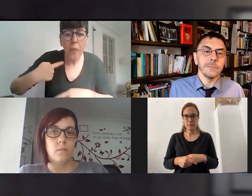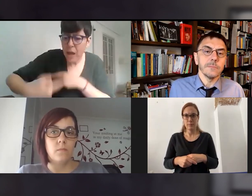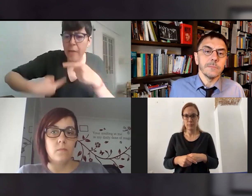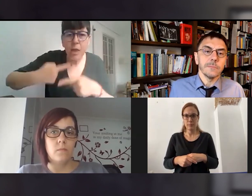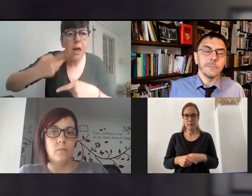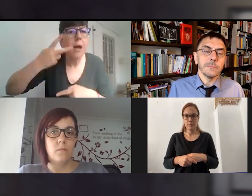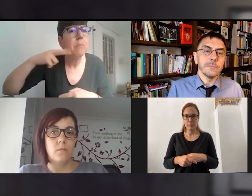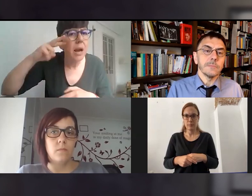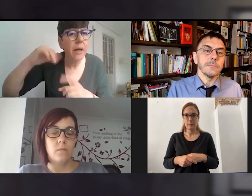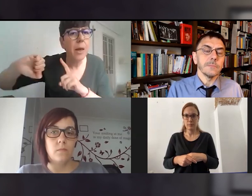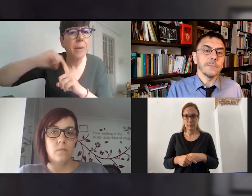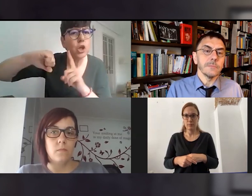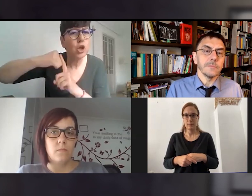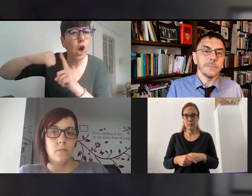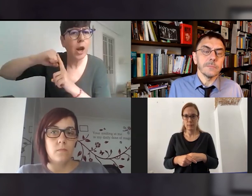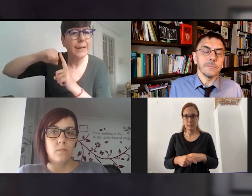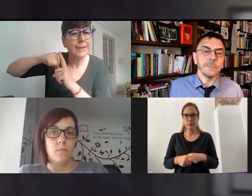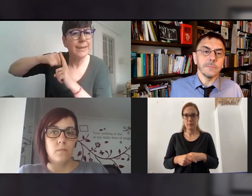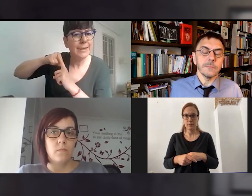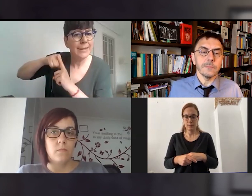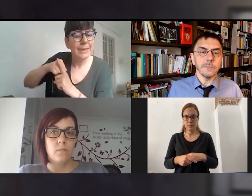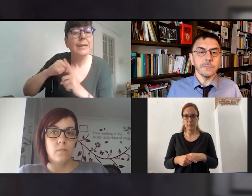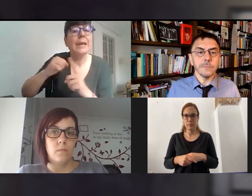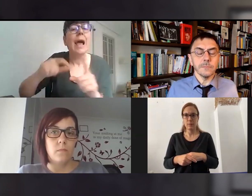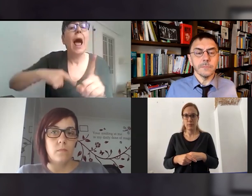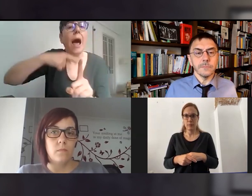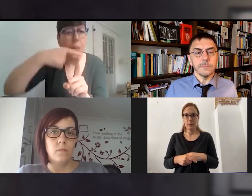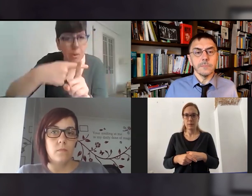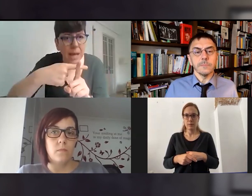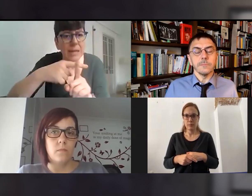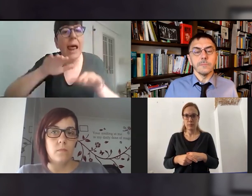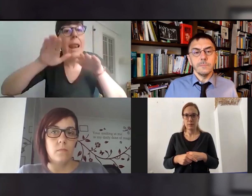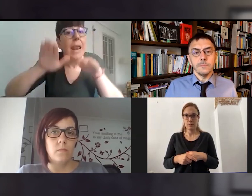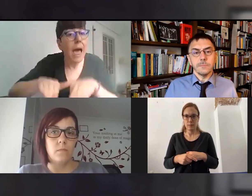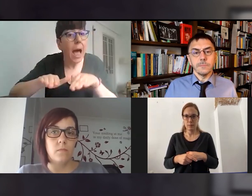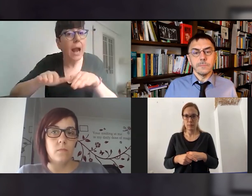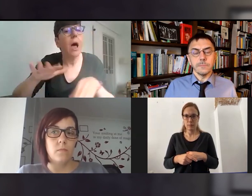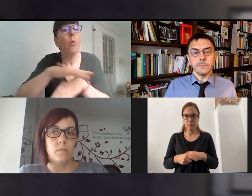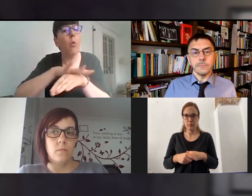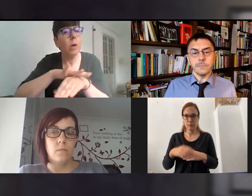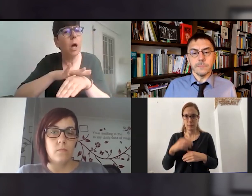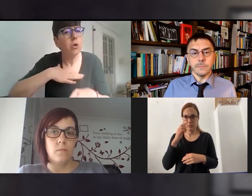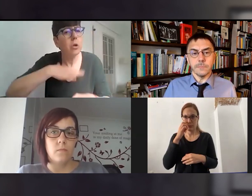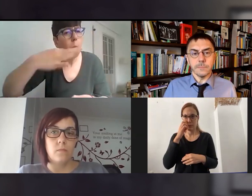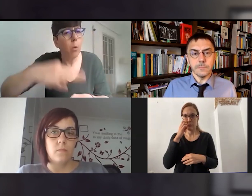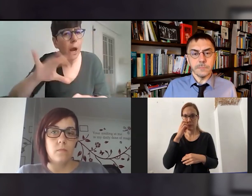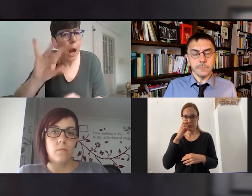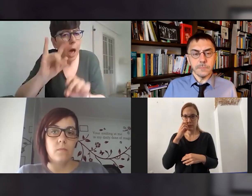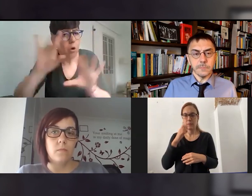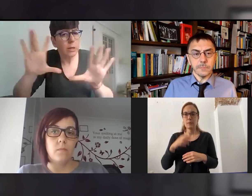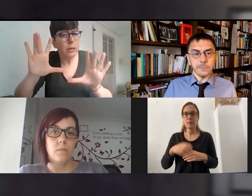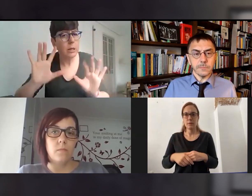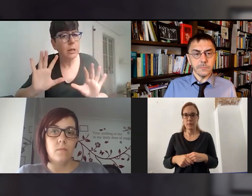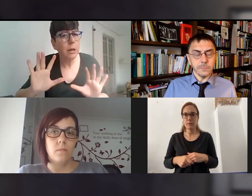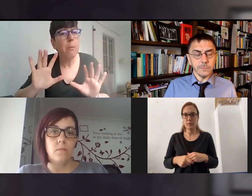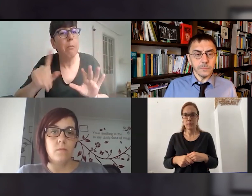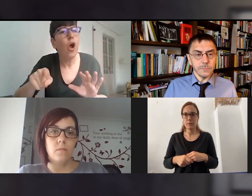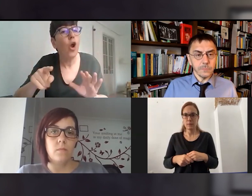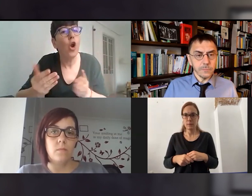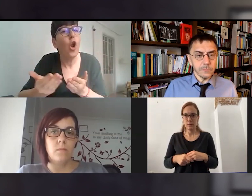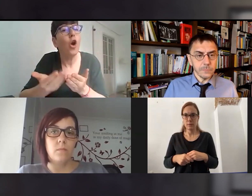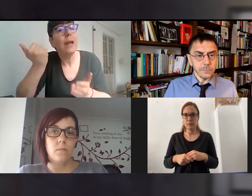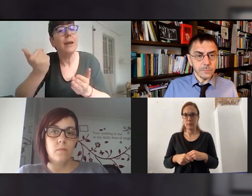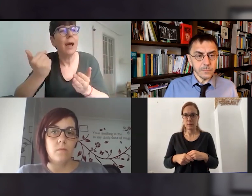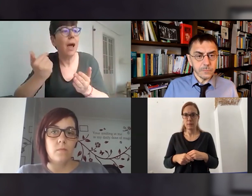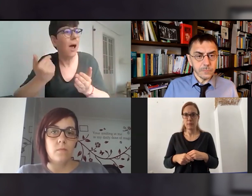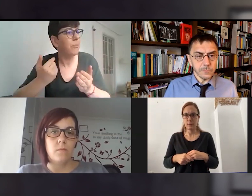nos estamos enfrentando día a día con los poderosos, que estamos recibiendo muchas presiones y además tenemos que ser